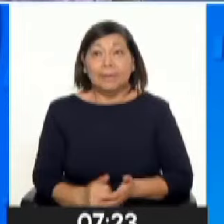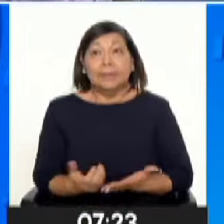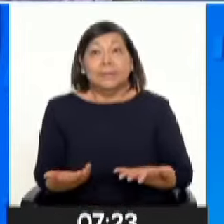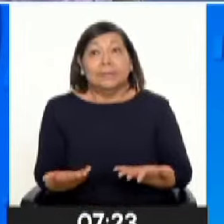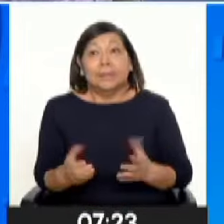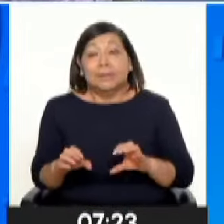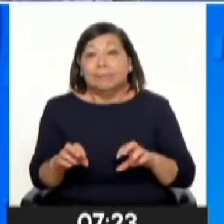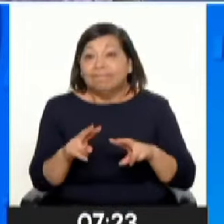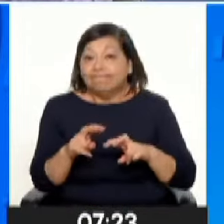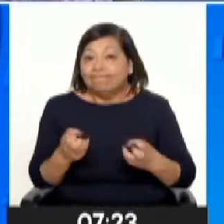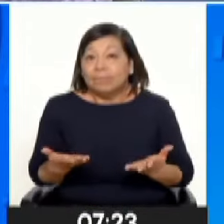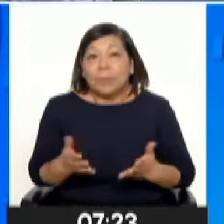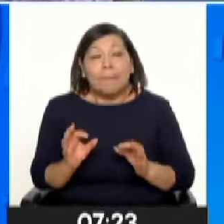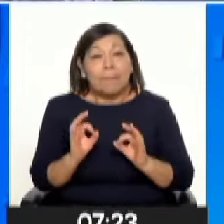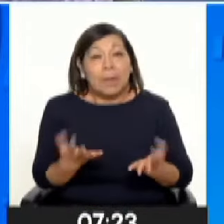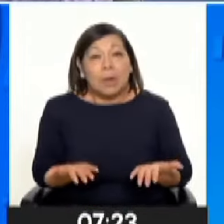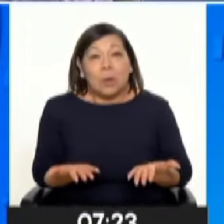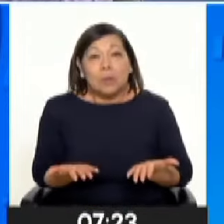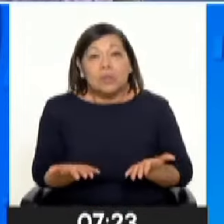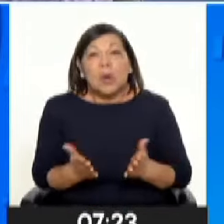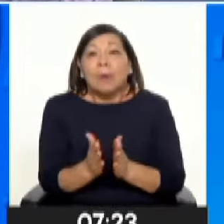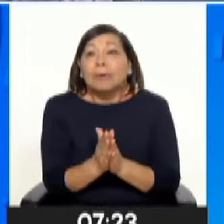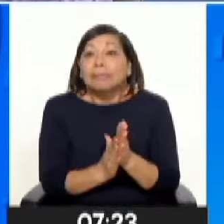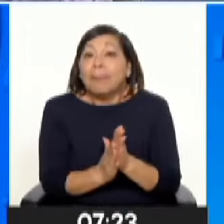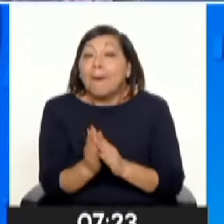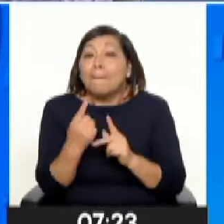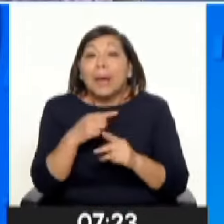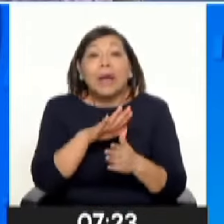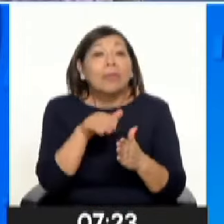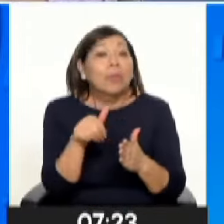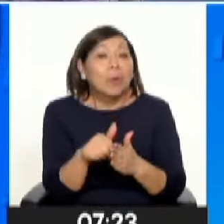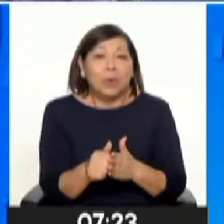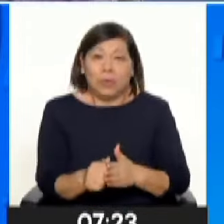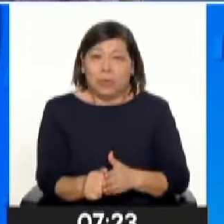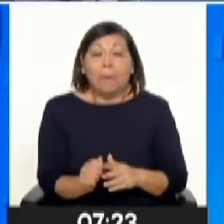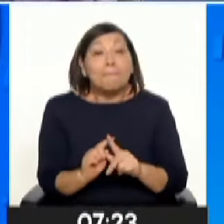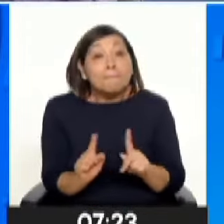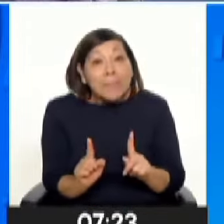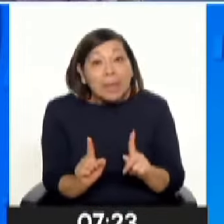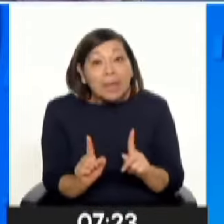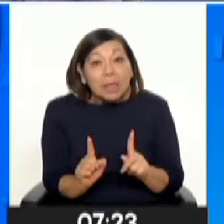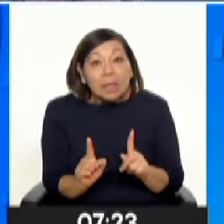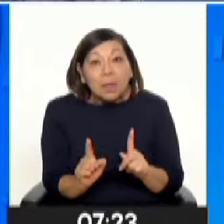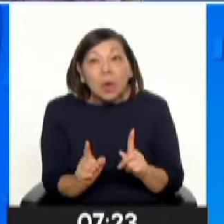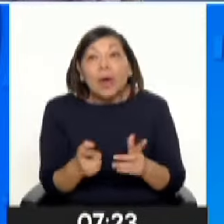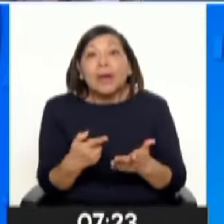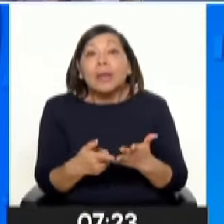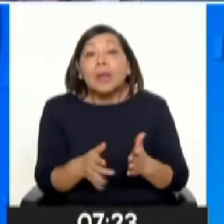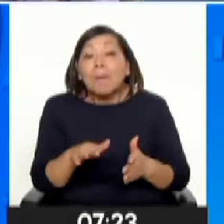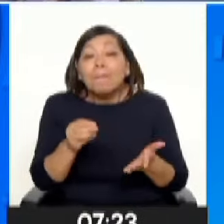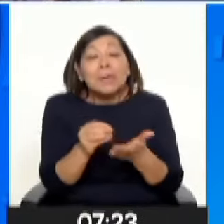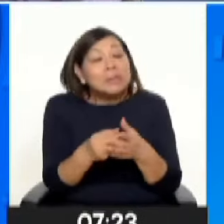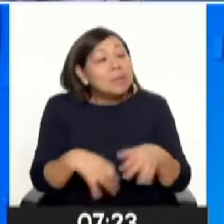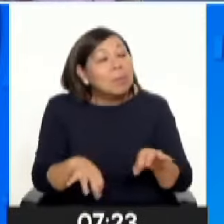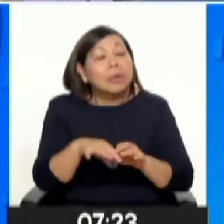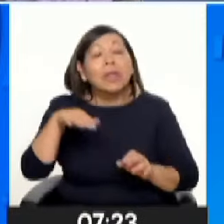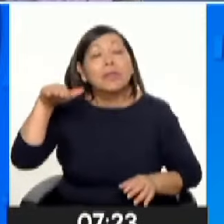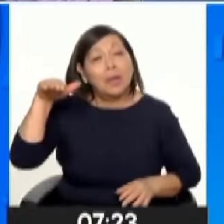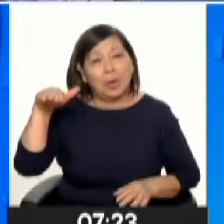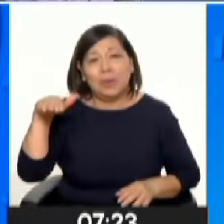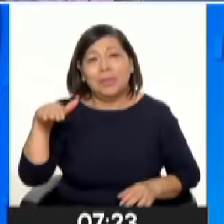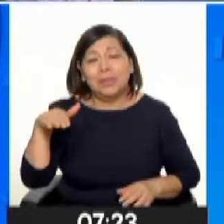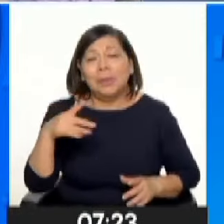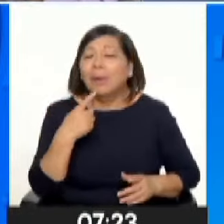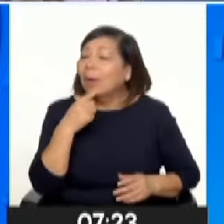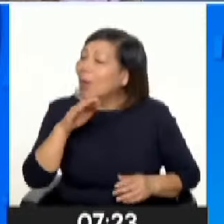hacer ese análisis de riesgos, beneficios para todos. Pero el centro de atención son los niños. Y acá hay dos